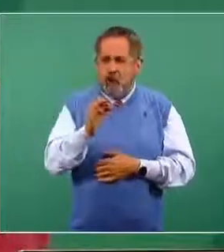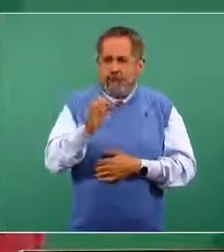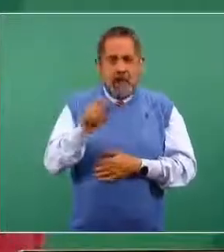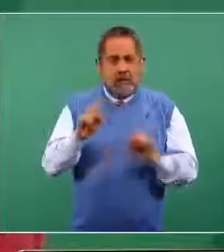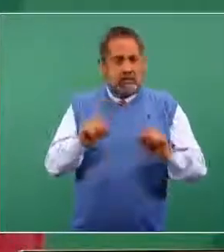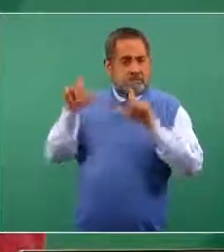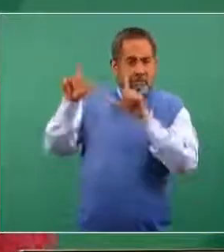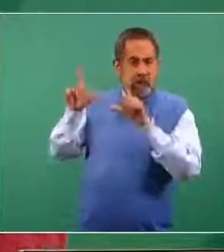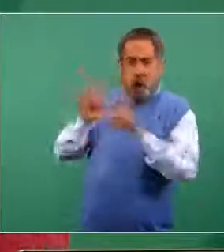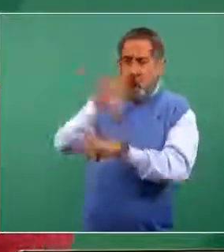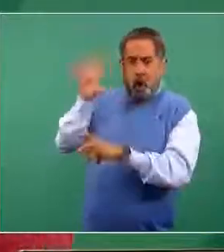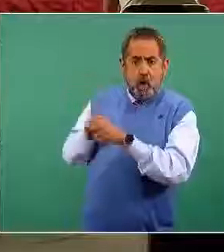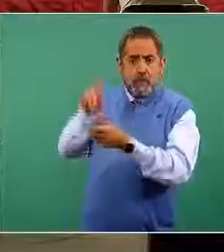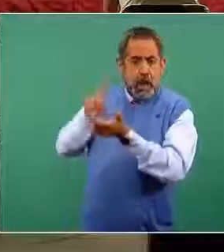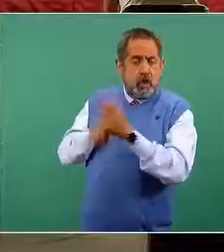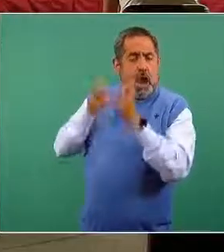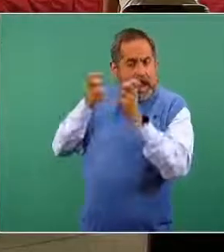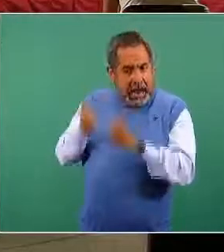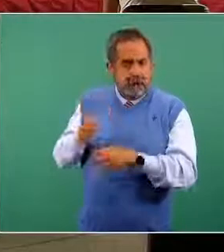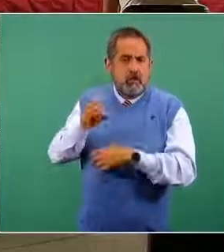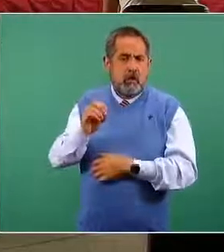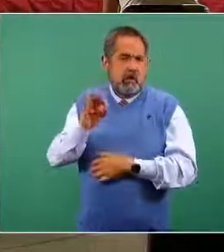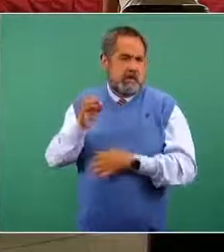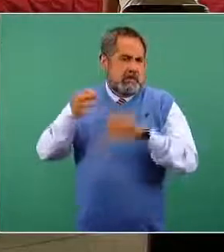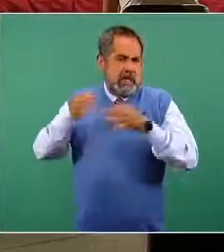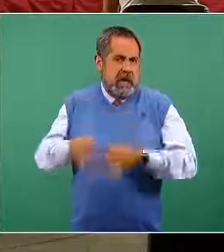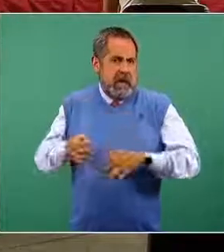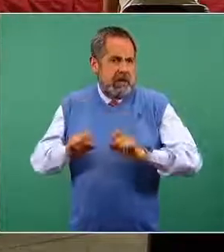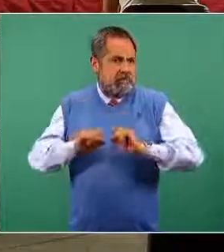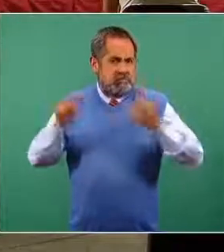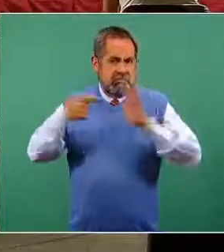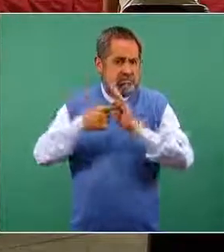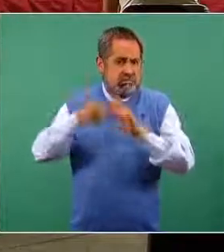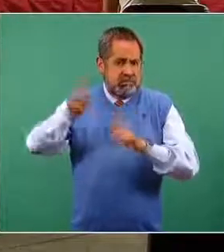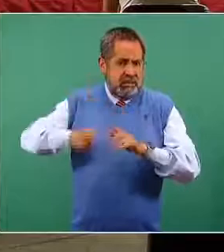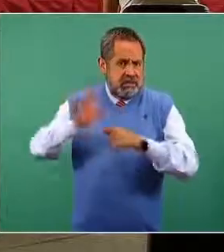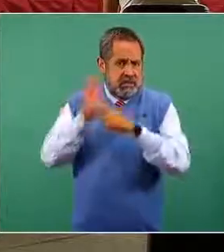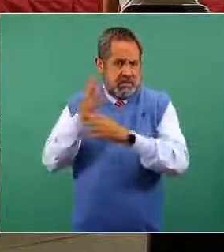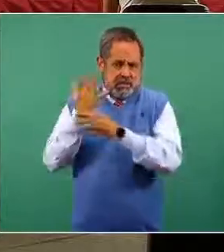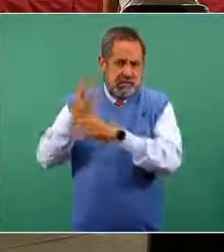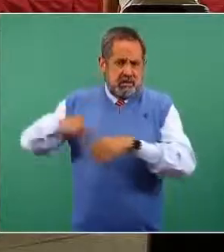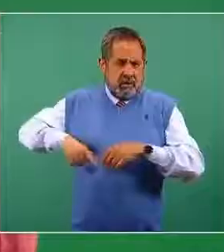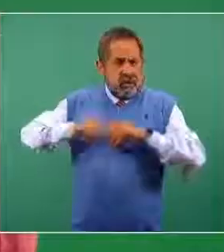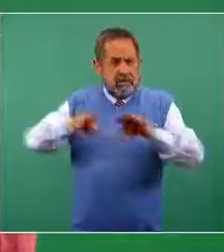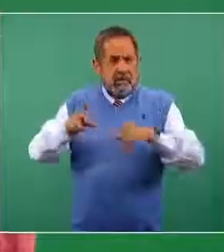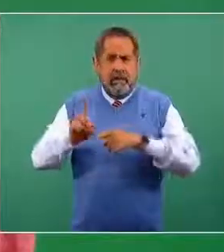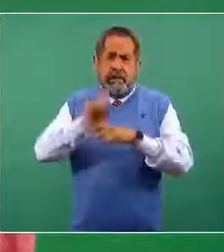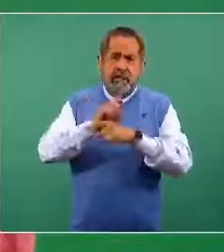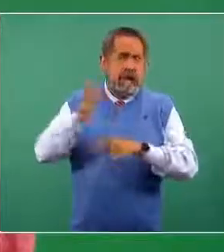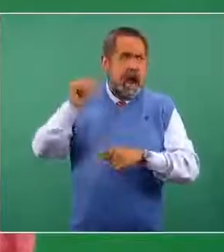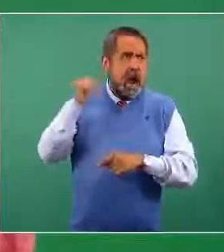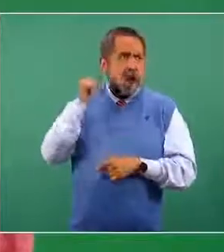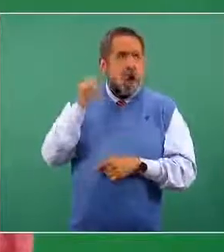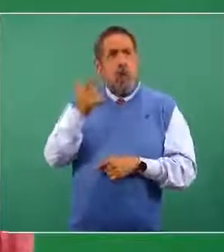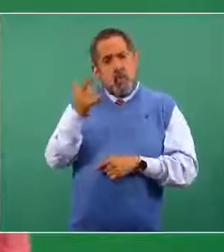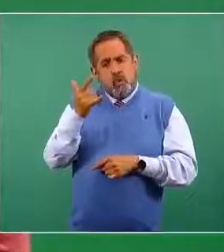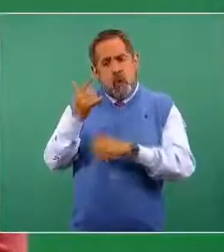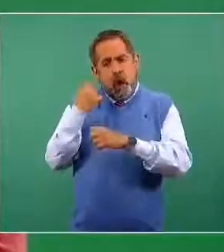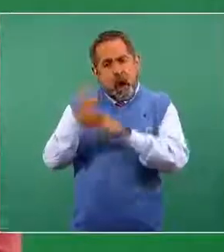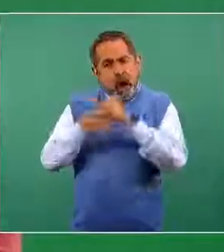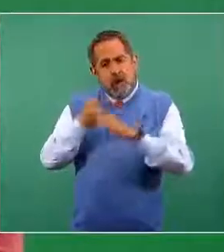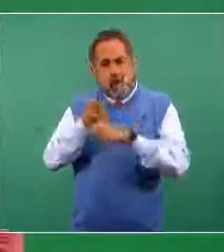está aquí es oficial. Esto lo hemos trabajado, como se muestra y como lo conocen, desde agosto del año pasado o desde julio del año